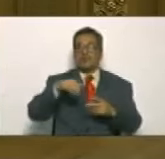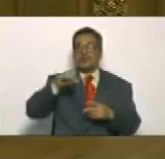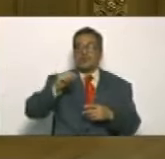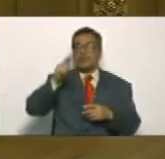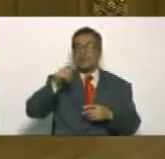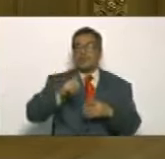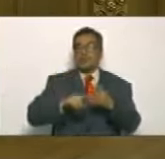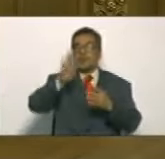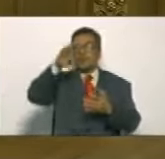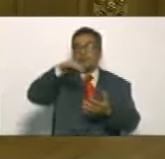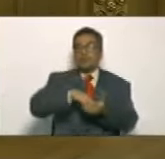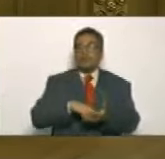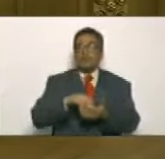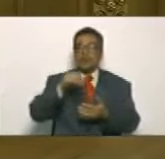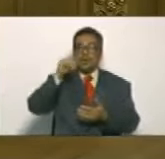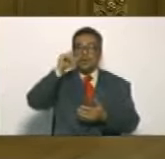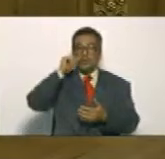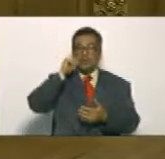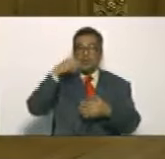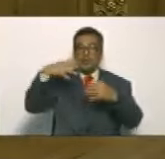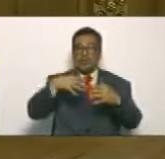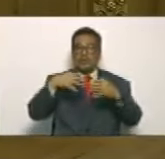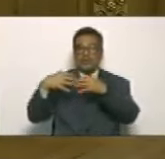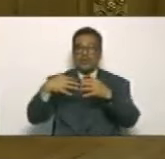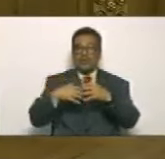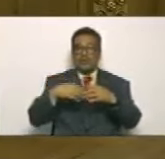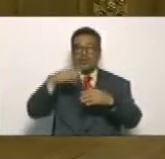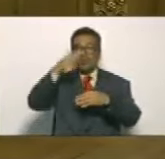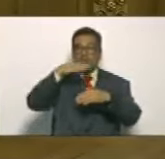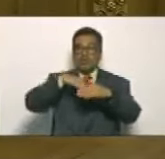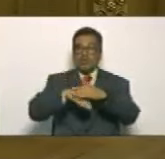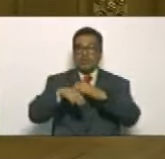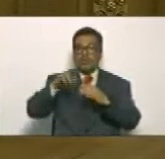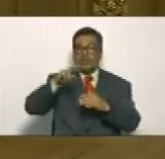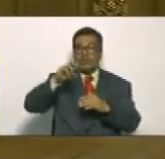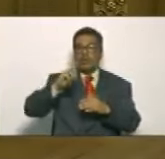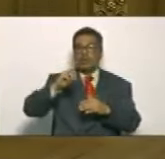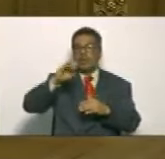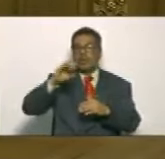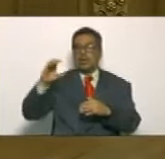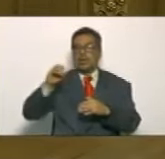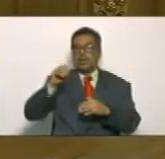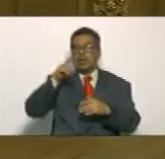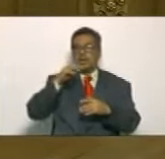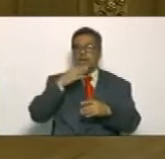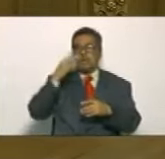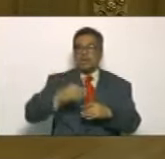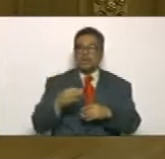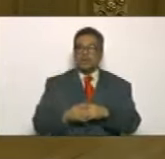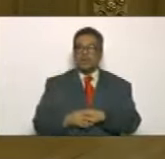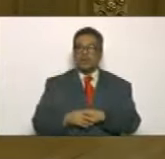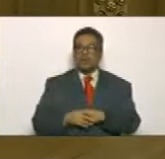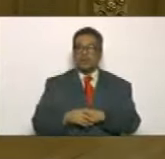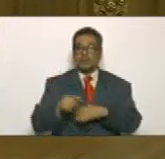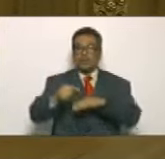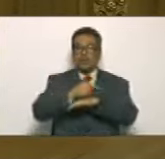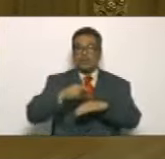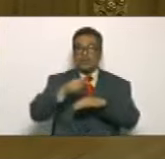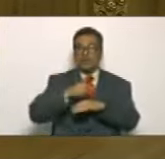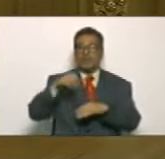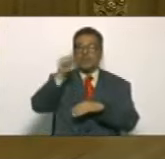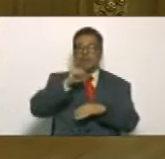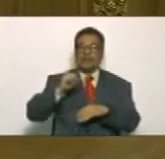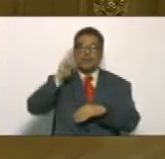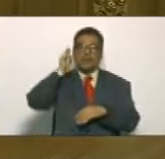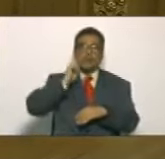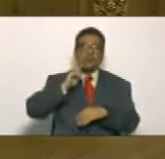con 4.000 hombres que dieron batalla en el Bajo Orinoco, donde ciertamente era gobernador Antonio José de